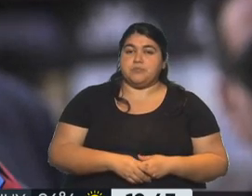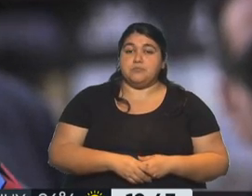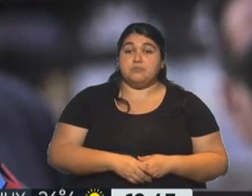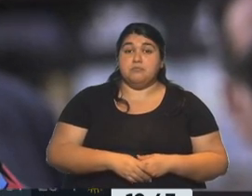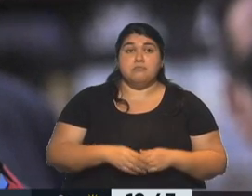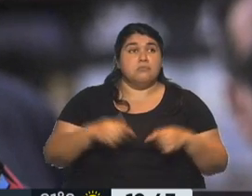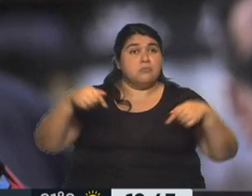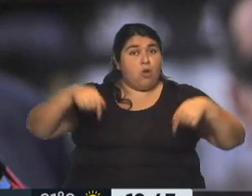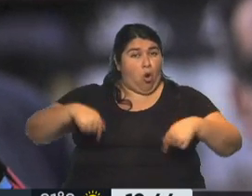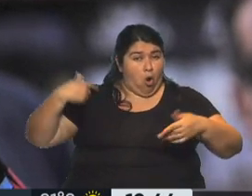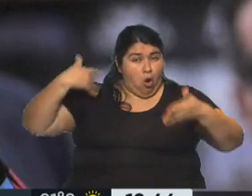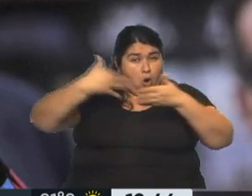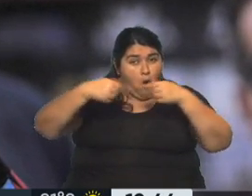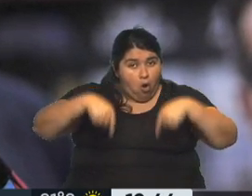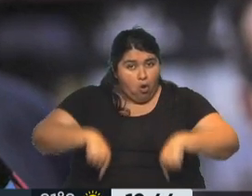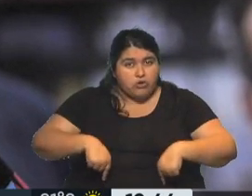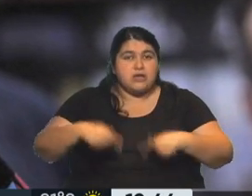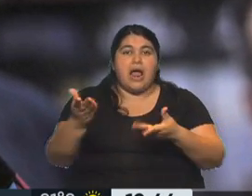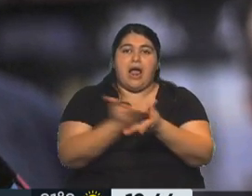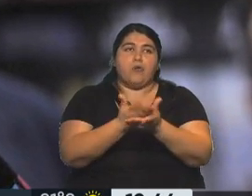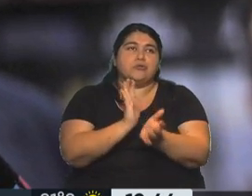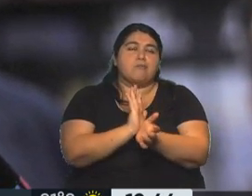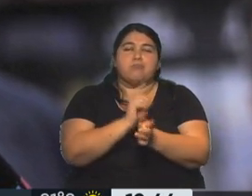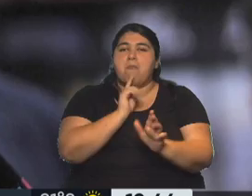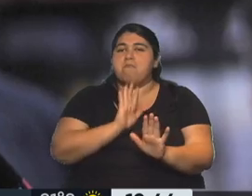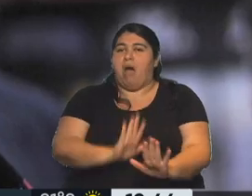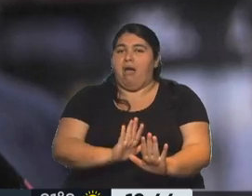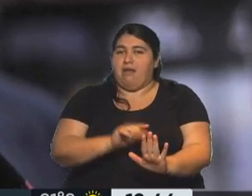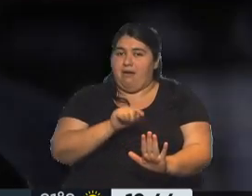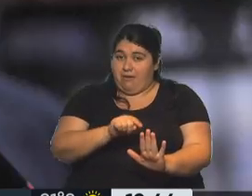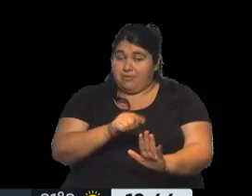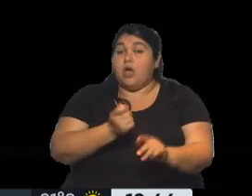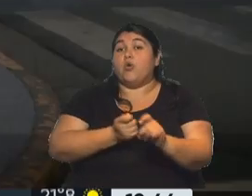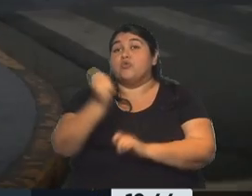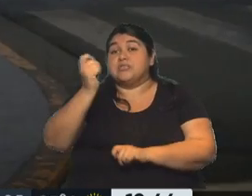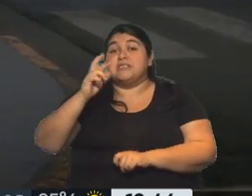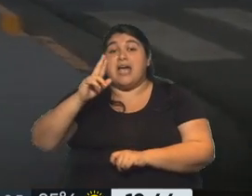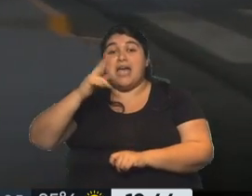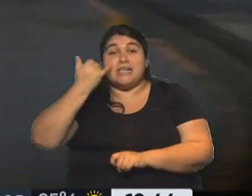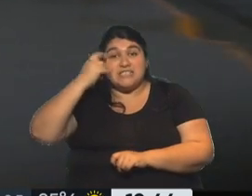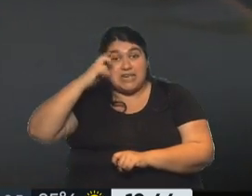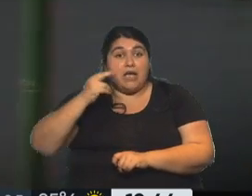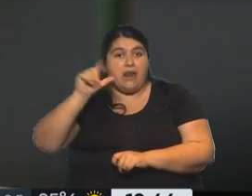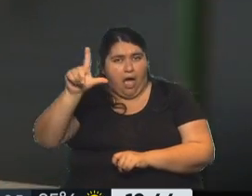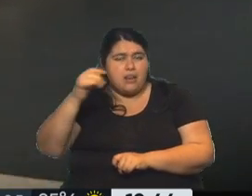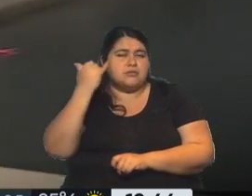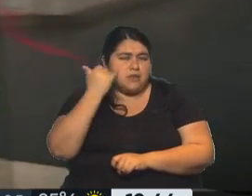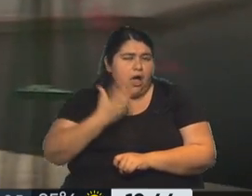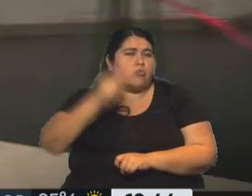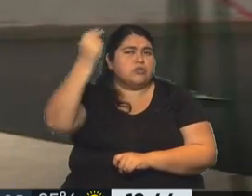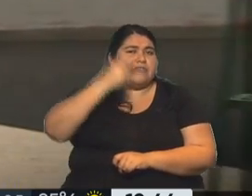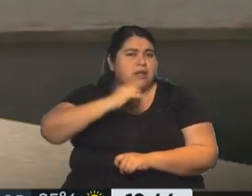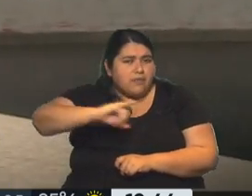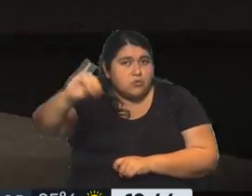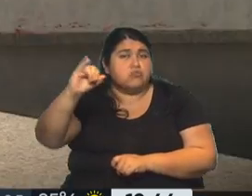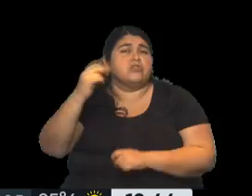Hoy se considera que la causa está paralizada. Volvió al juzgado de Gustavo Geral, quien había sido recusado varias veces y cerrado